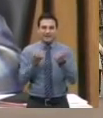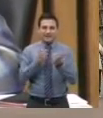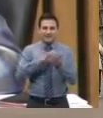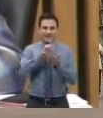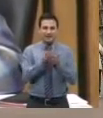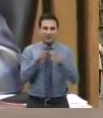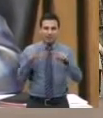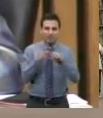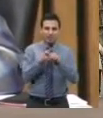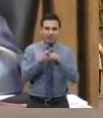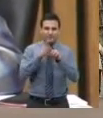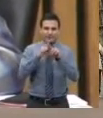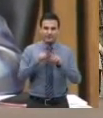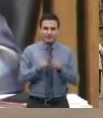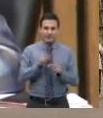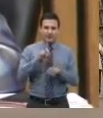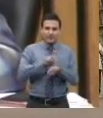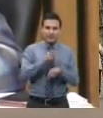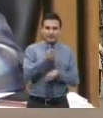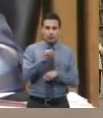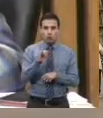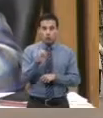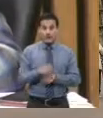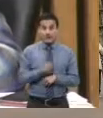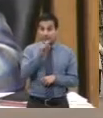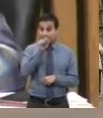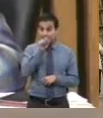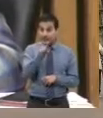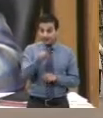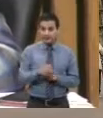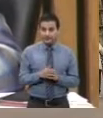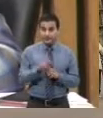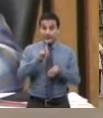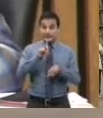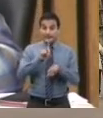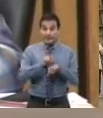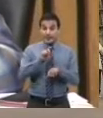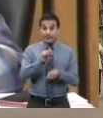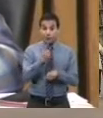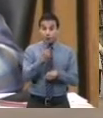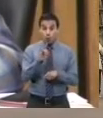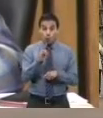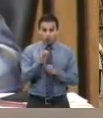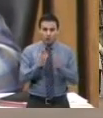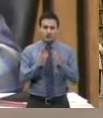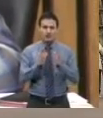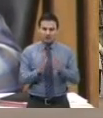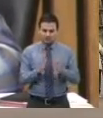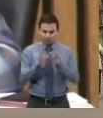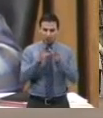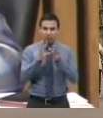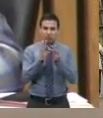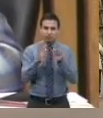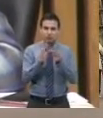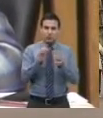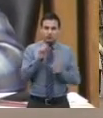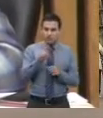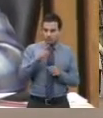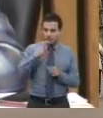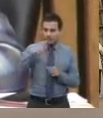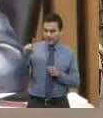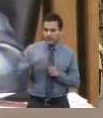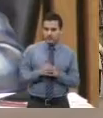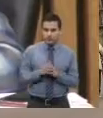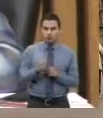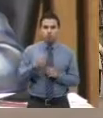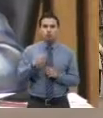de México el 6 de junio. Asimismo, el día 21 de julio hice valer la ampliación de la citada queja